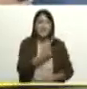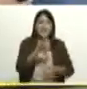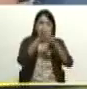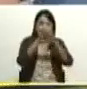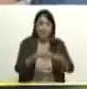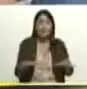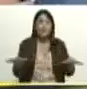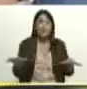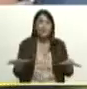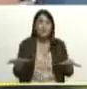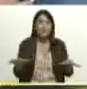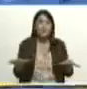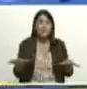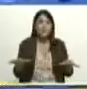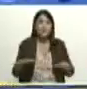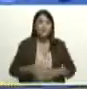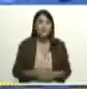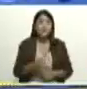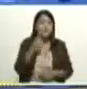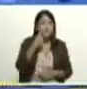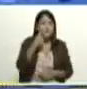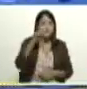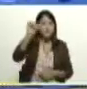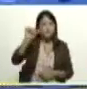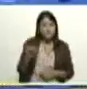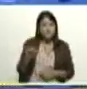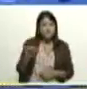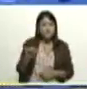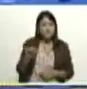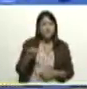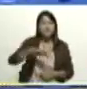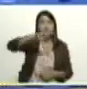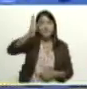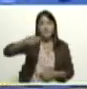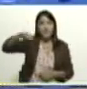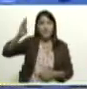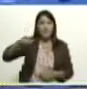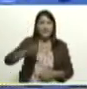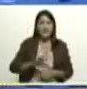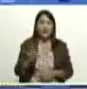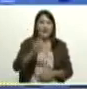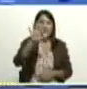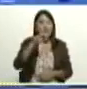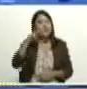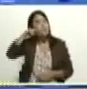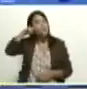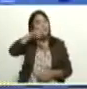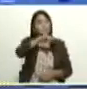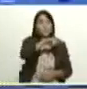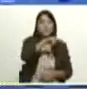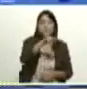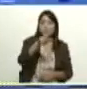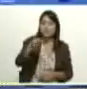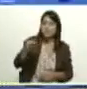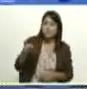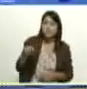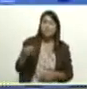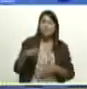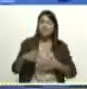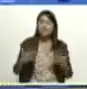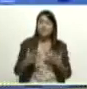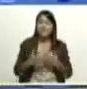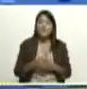bendecidos, y viendo desde las alturas el camino que